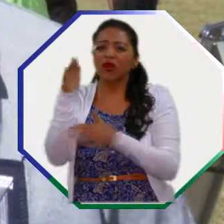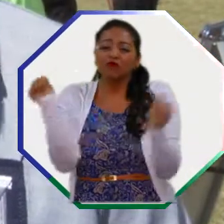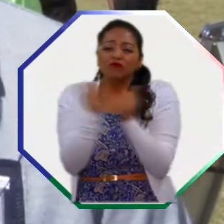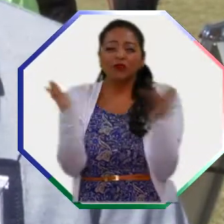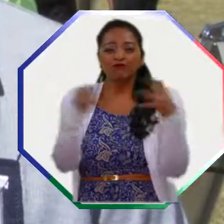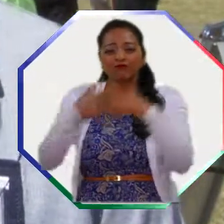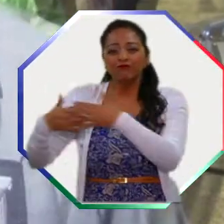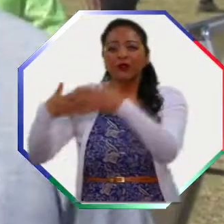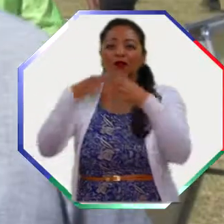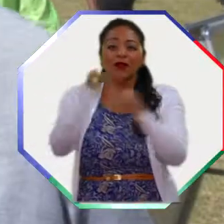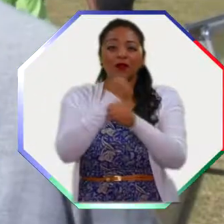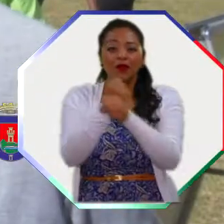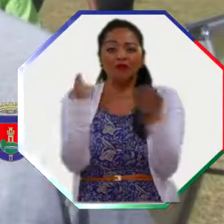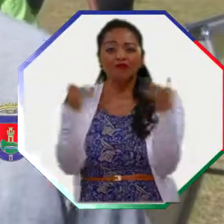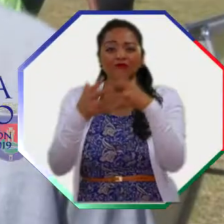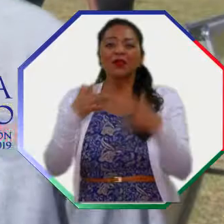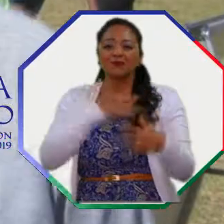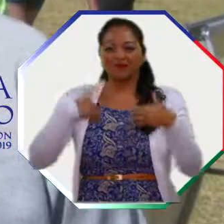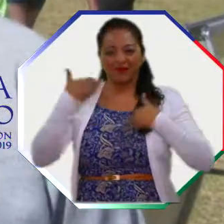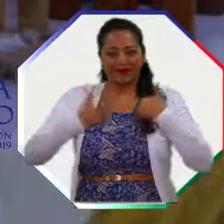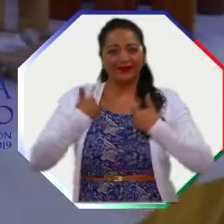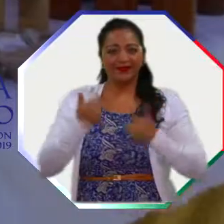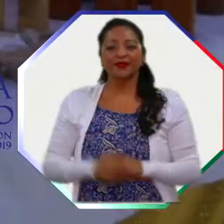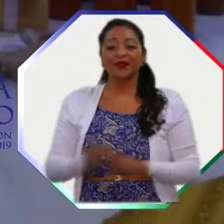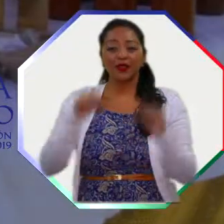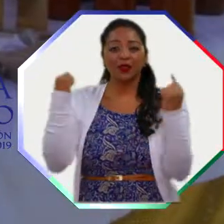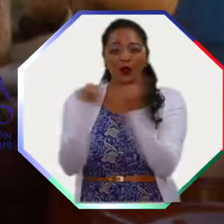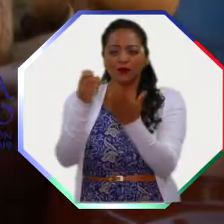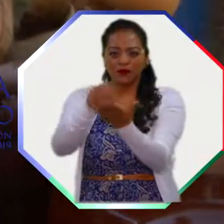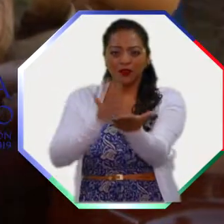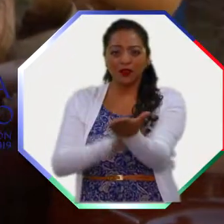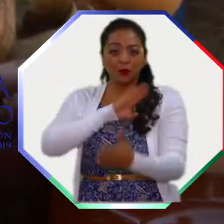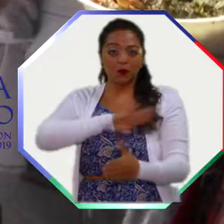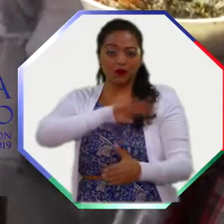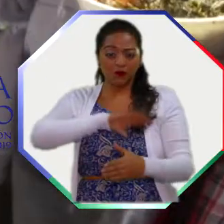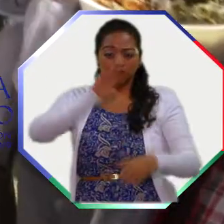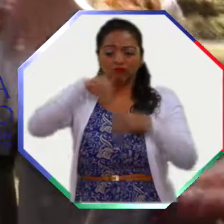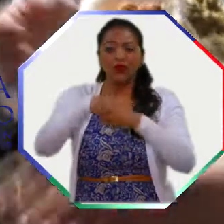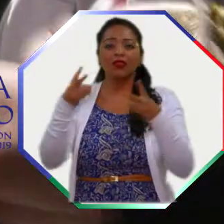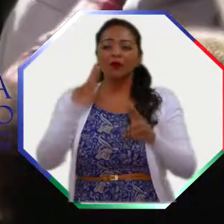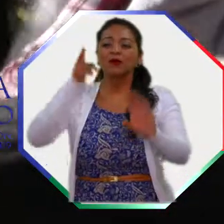trabajar juntamente con ellos. Por ello estamos muy felices y muy contentos. Grupos del proyecto de emprendimiento del municipio